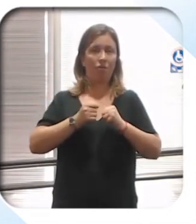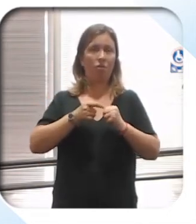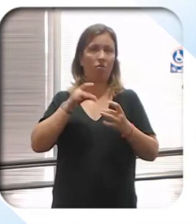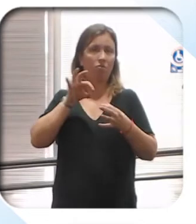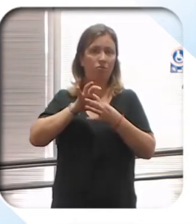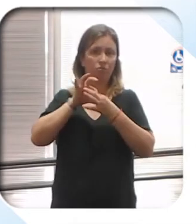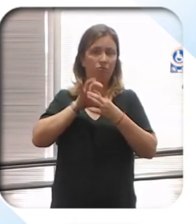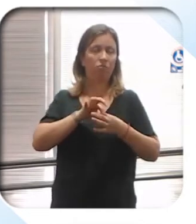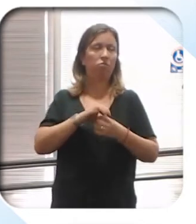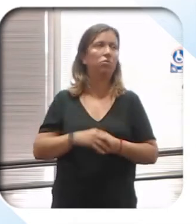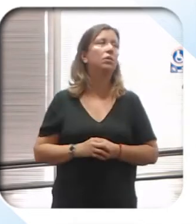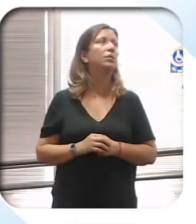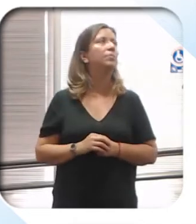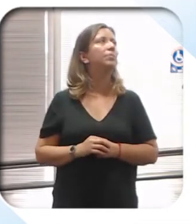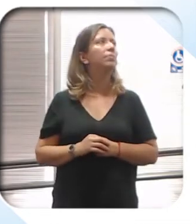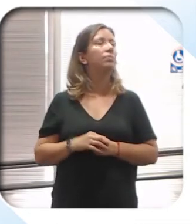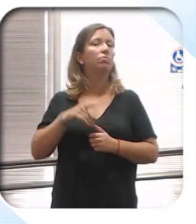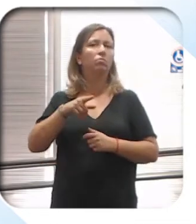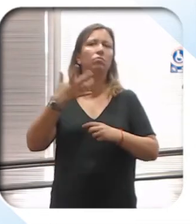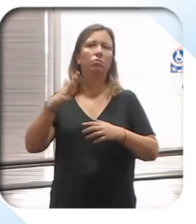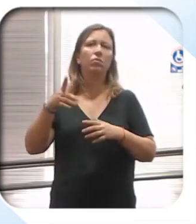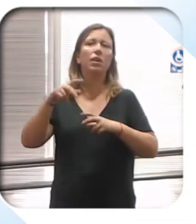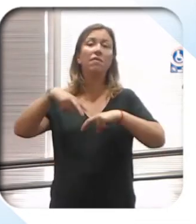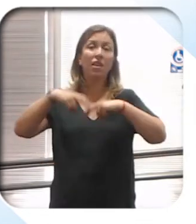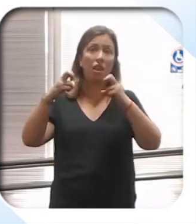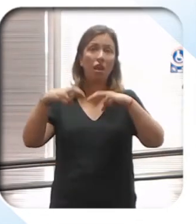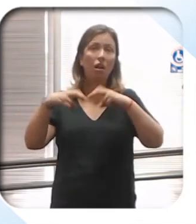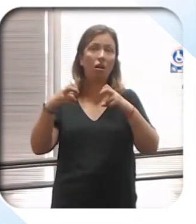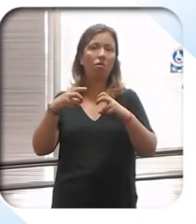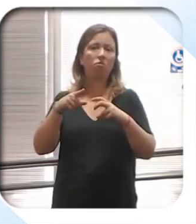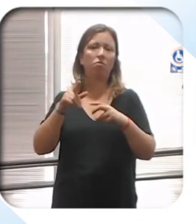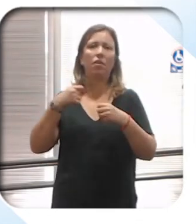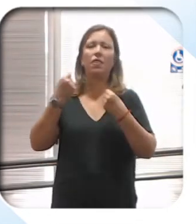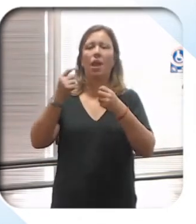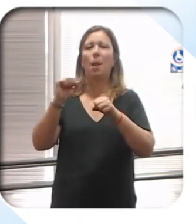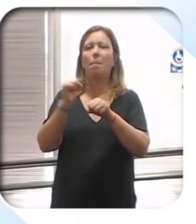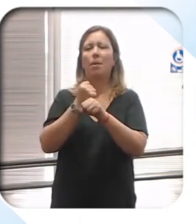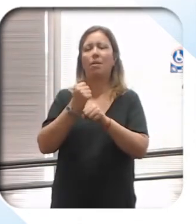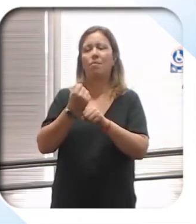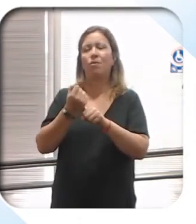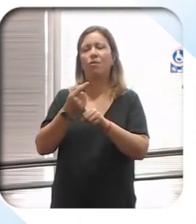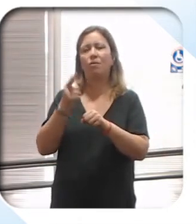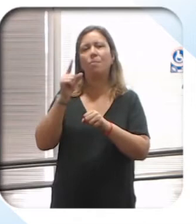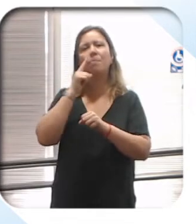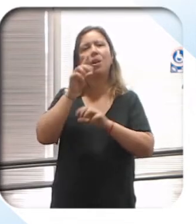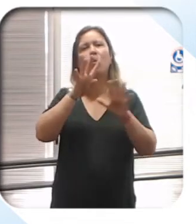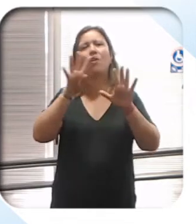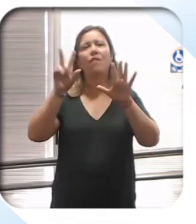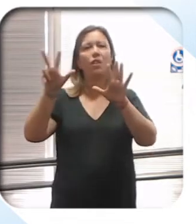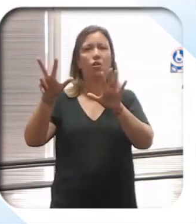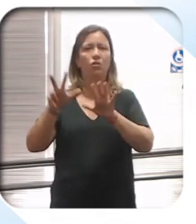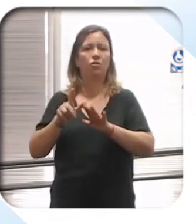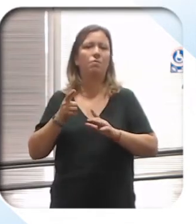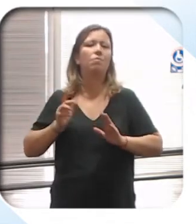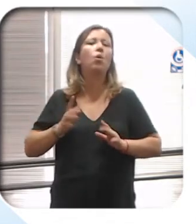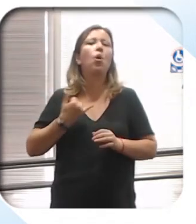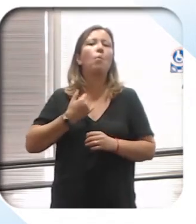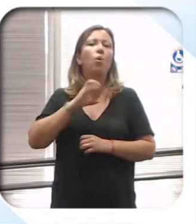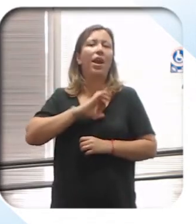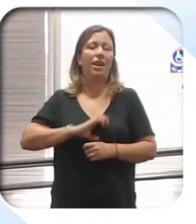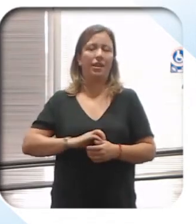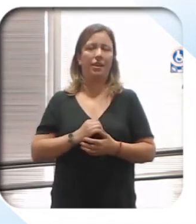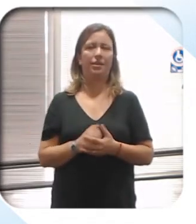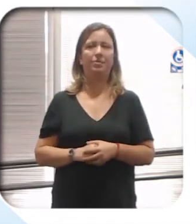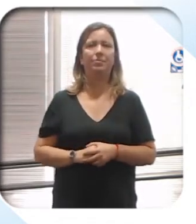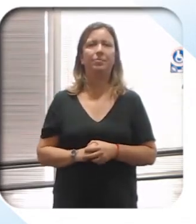nítrico le valió a los investigadores un premio Nobel en 1998, las propiedades del óxido nítrico.